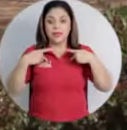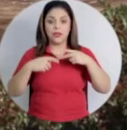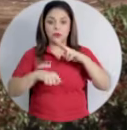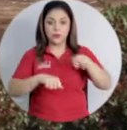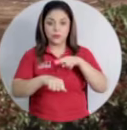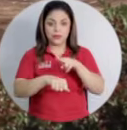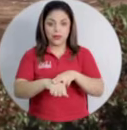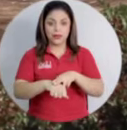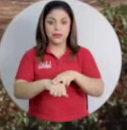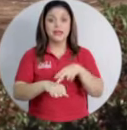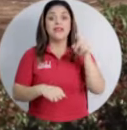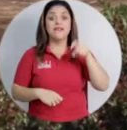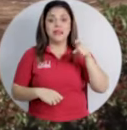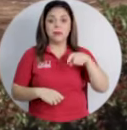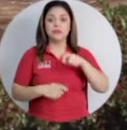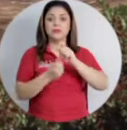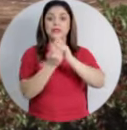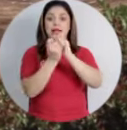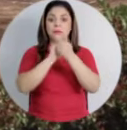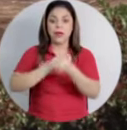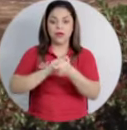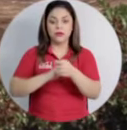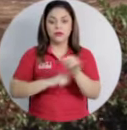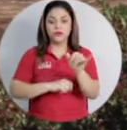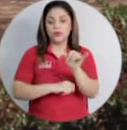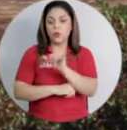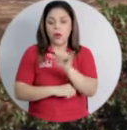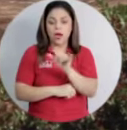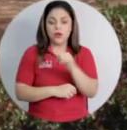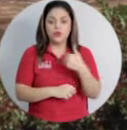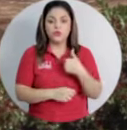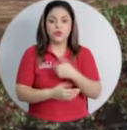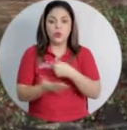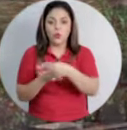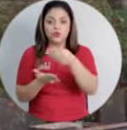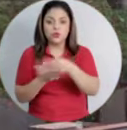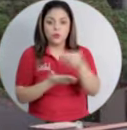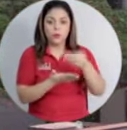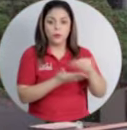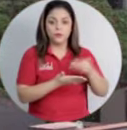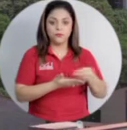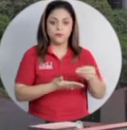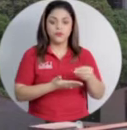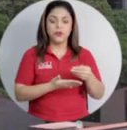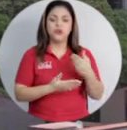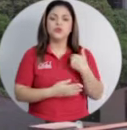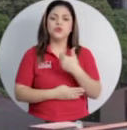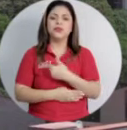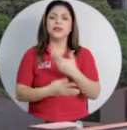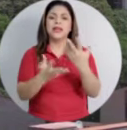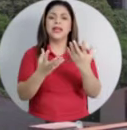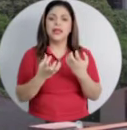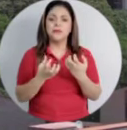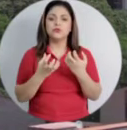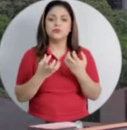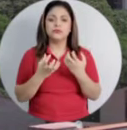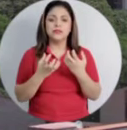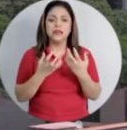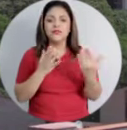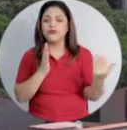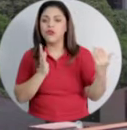consumo. Lo que pasa es que estamos como en un afán desesperado de volver a recuperar algo que ya no